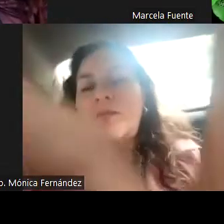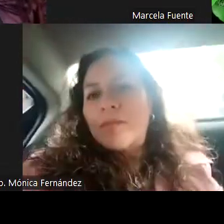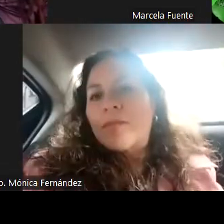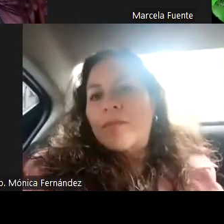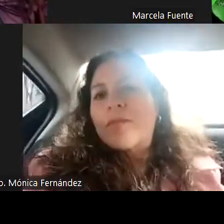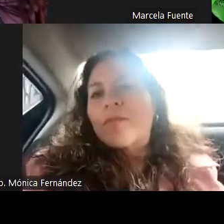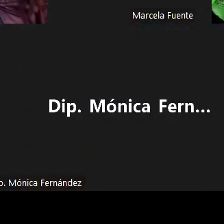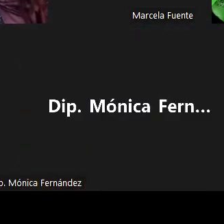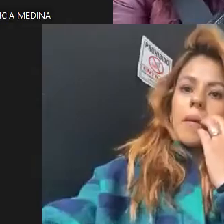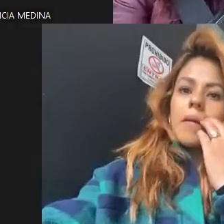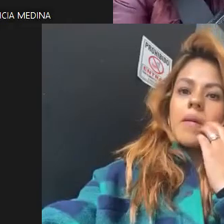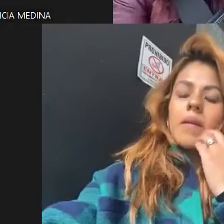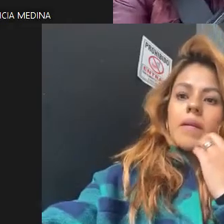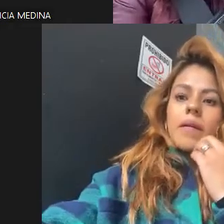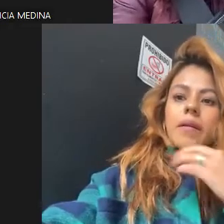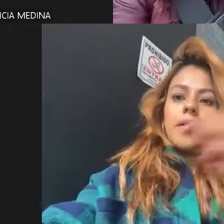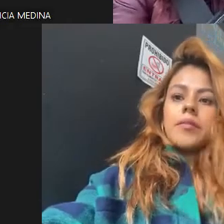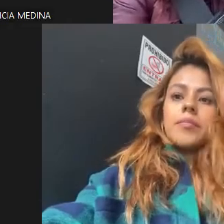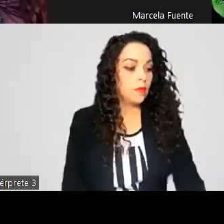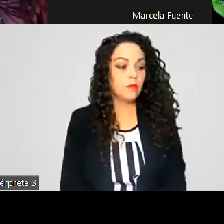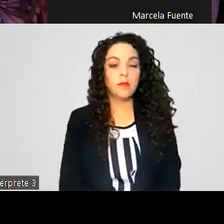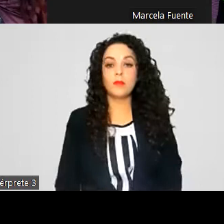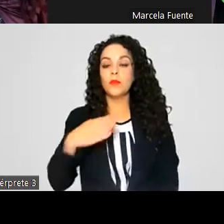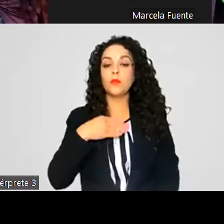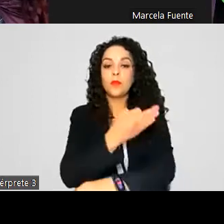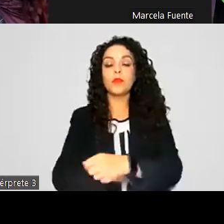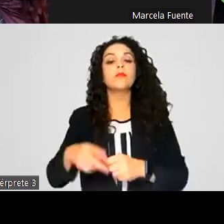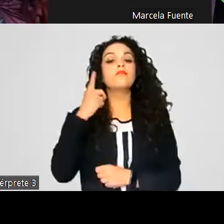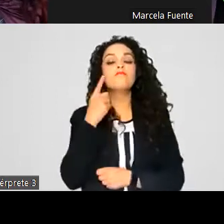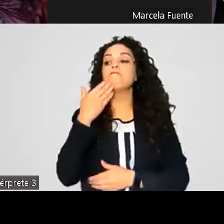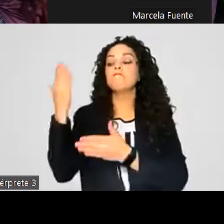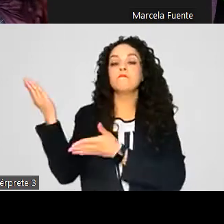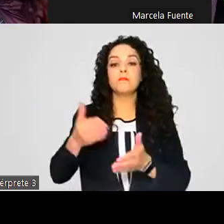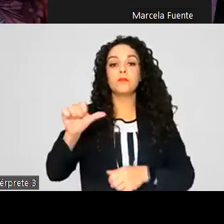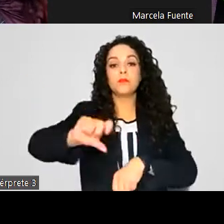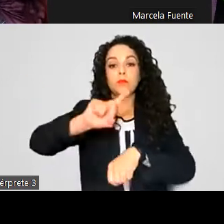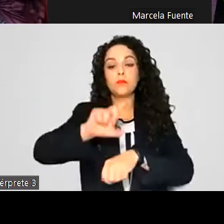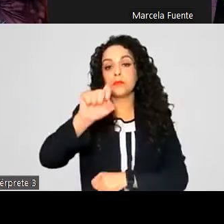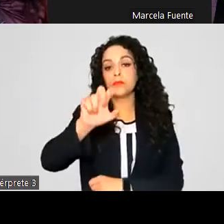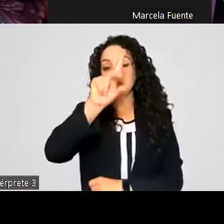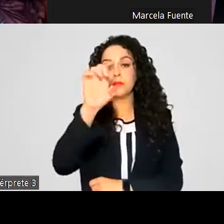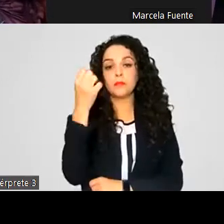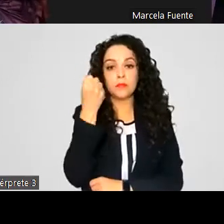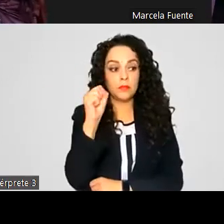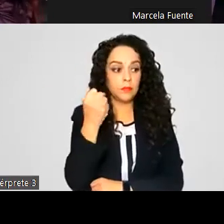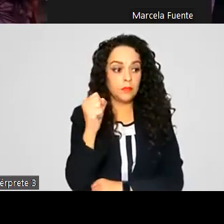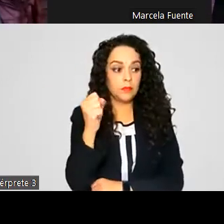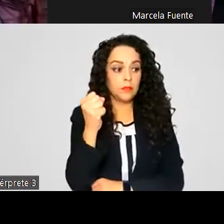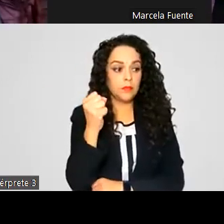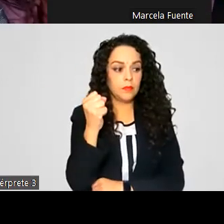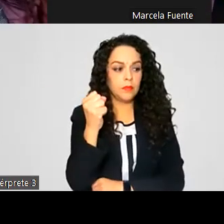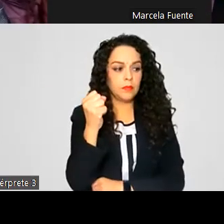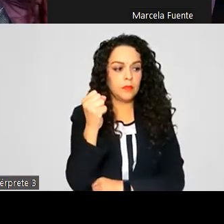Muy buenas tardes, diputadas, les doy la más cordial bienvenida a esta sesión, este veintiocho de septiembre, celebra la finalización